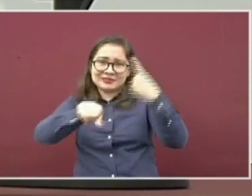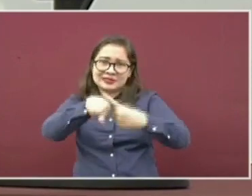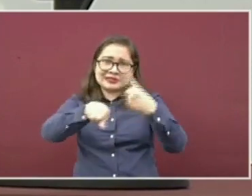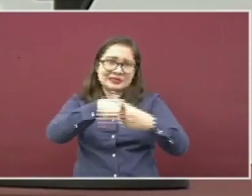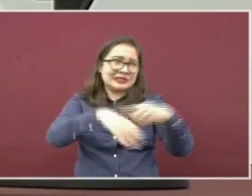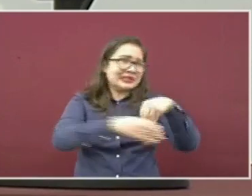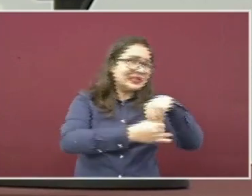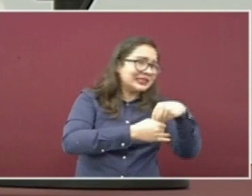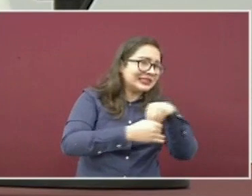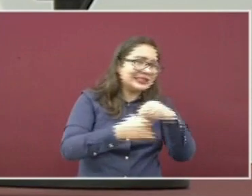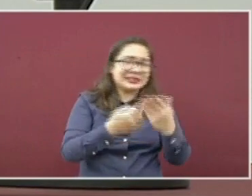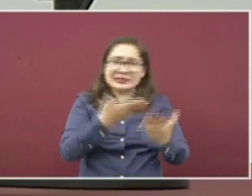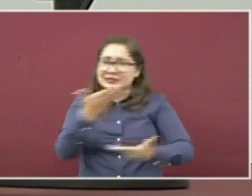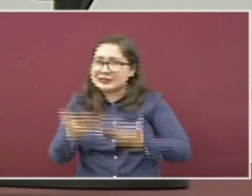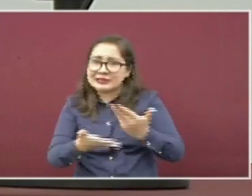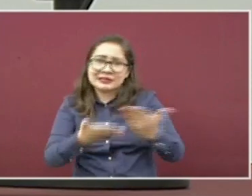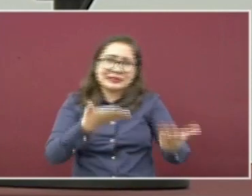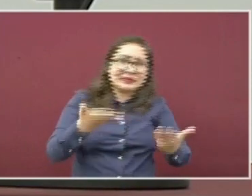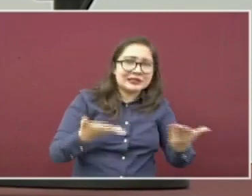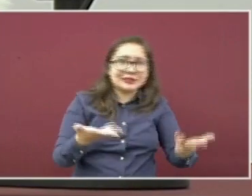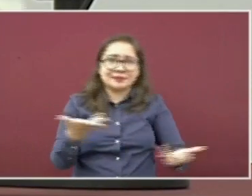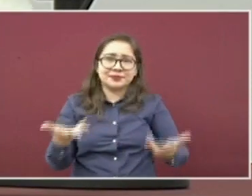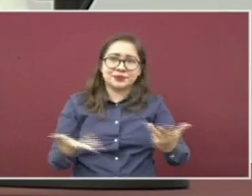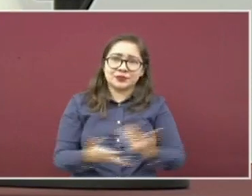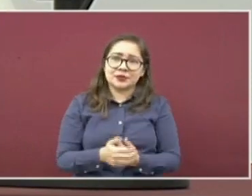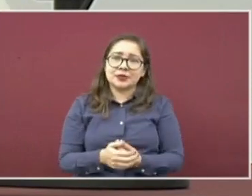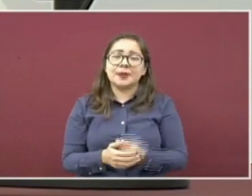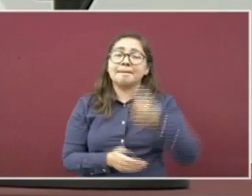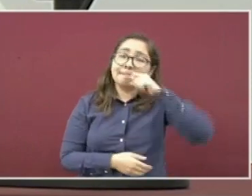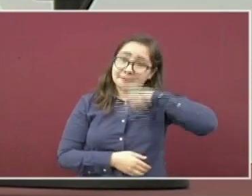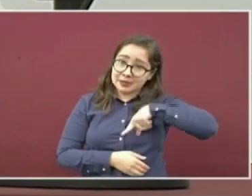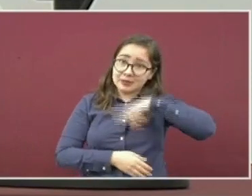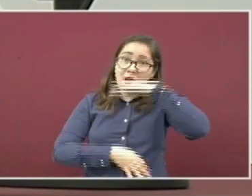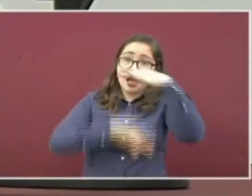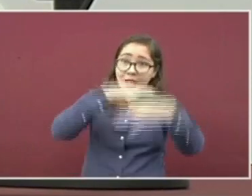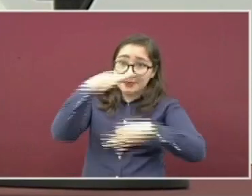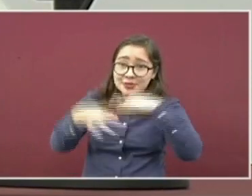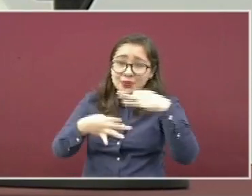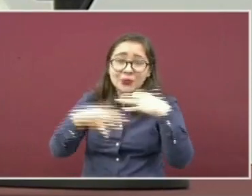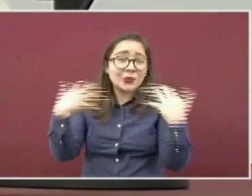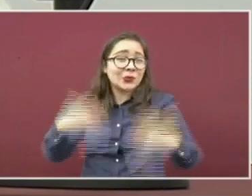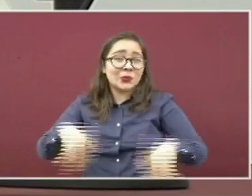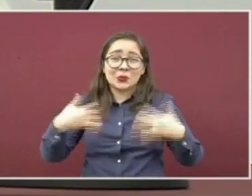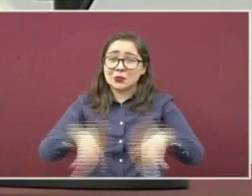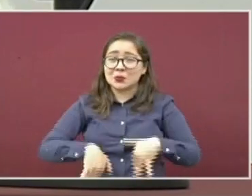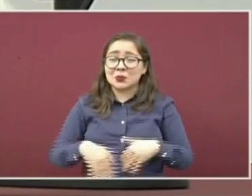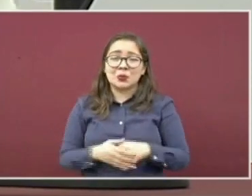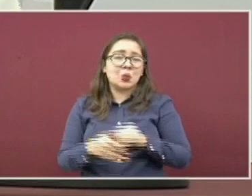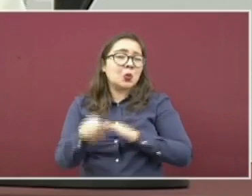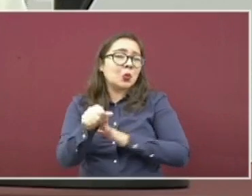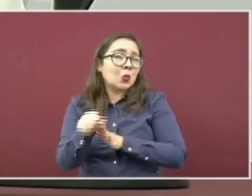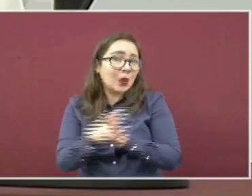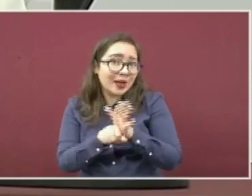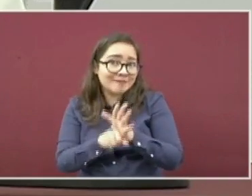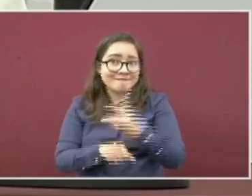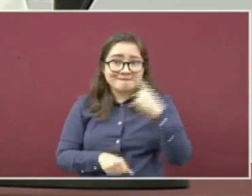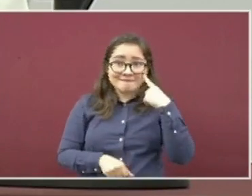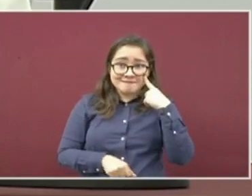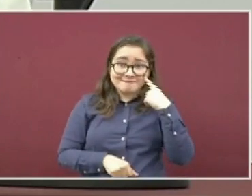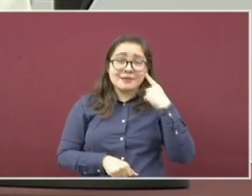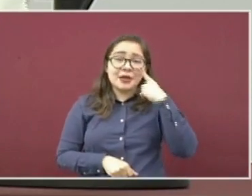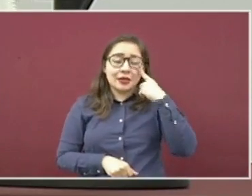mucha calidad. Por otro lado, les quiero también informar, queridísima familia veracruzana, que de acuerdo al